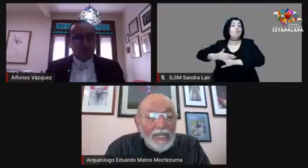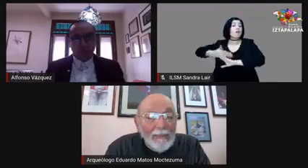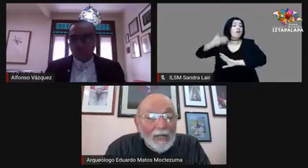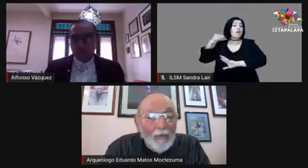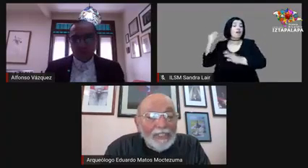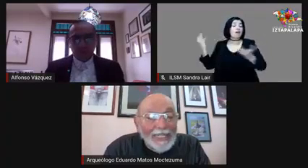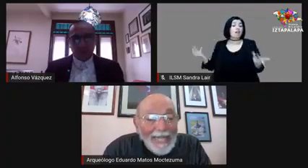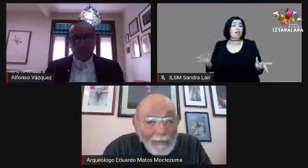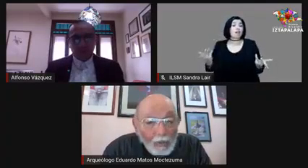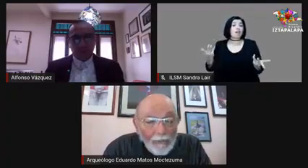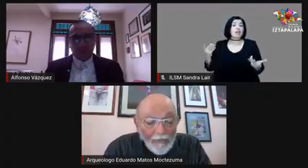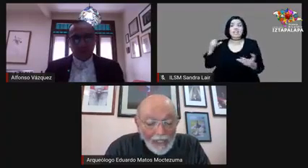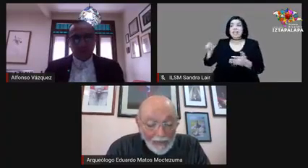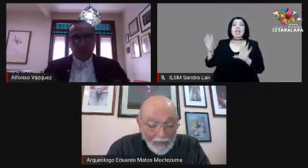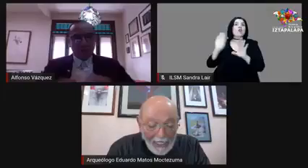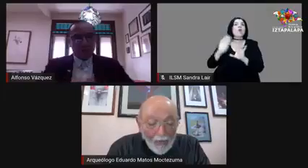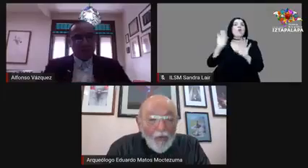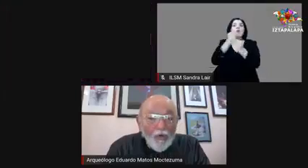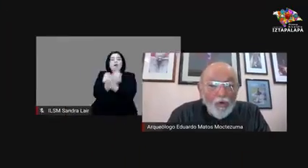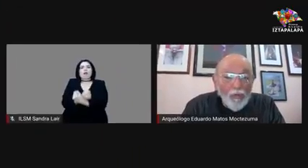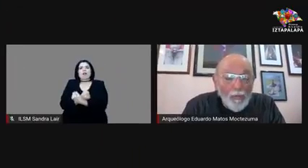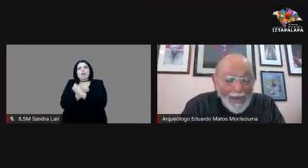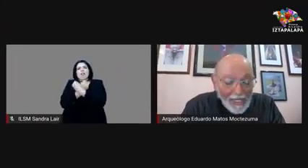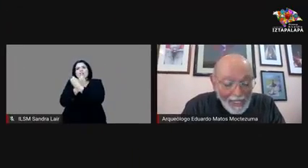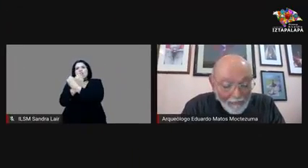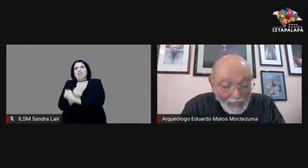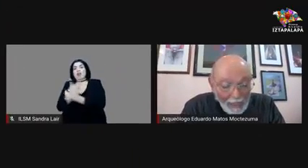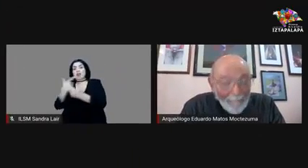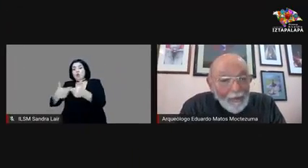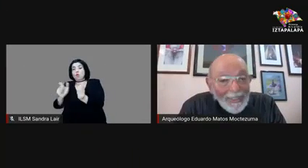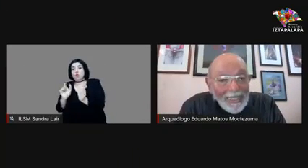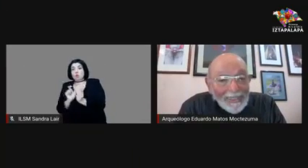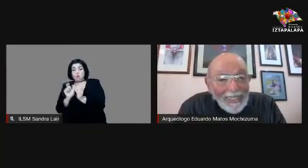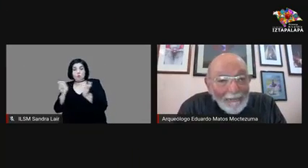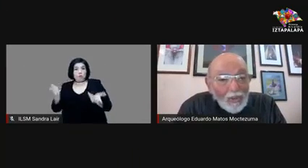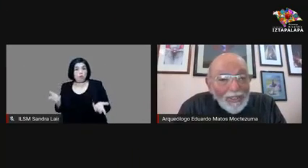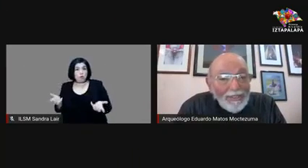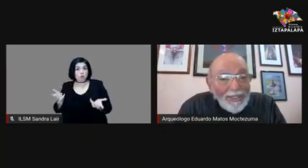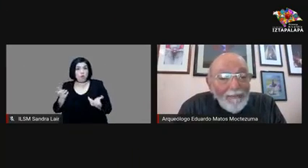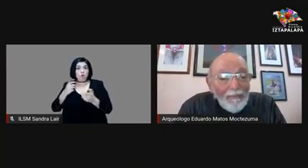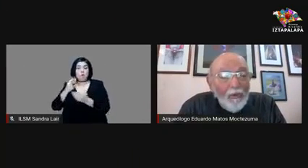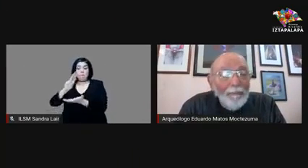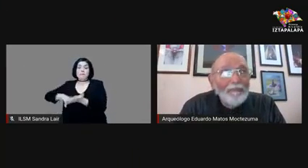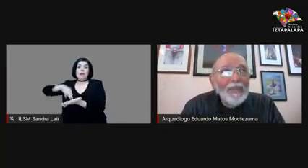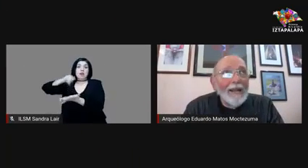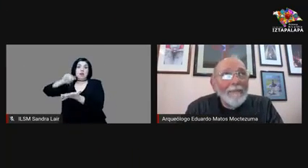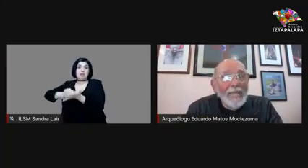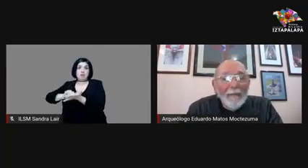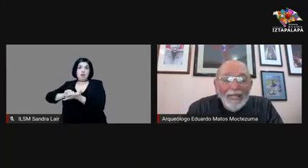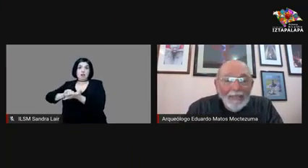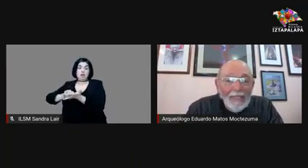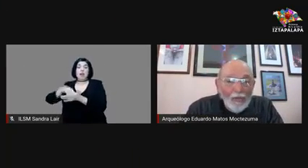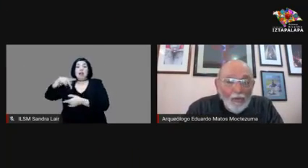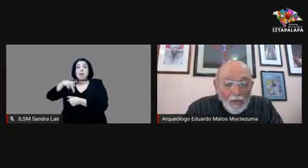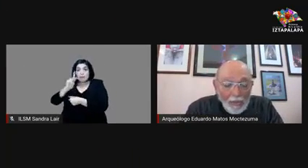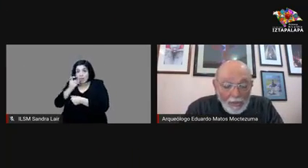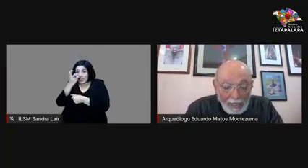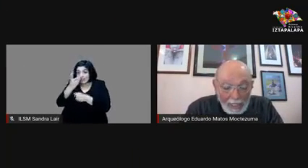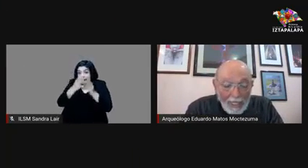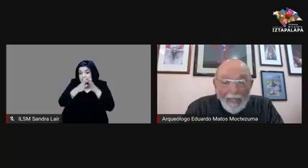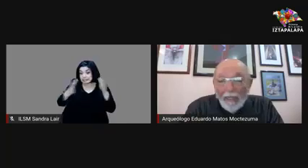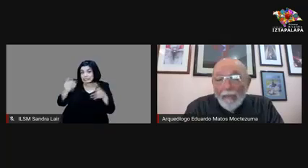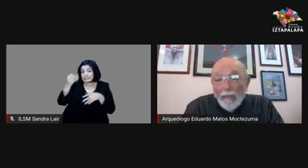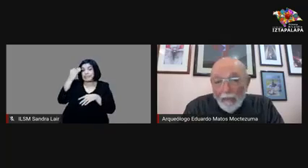estaba como esclavo de un grupo maya. Pero en ese lapso de tiempo había aprendido